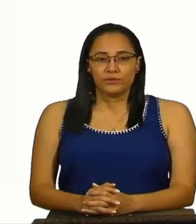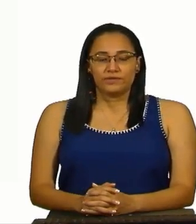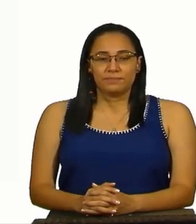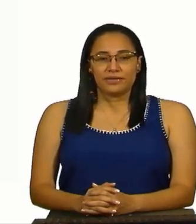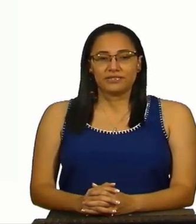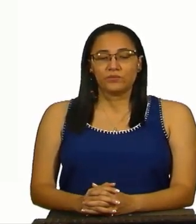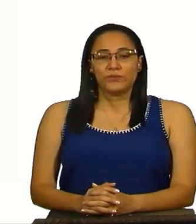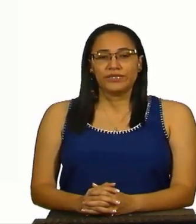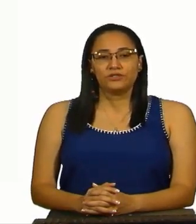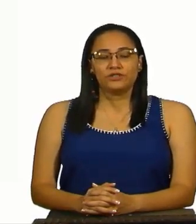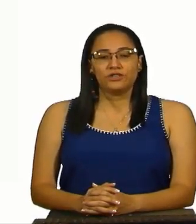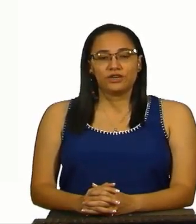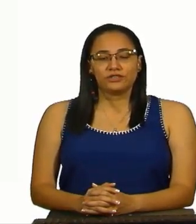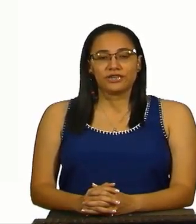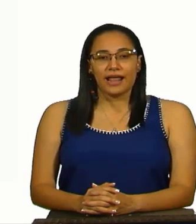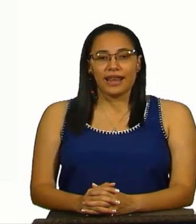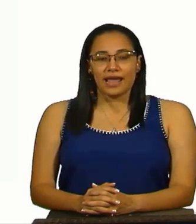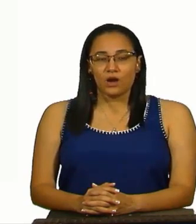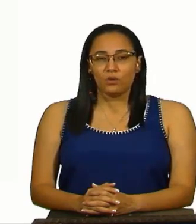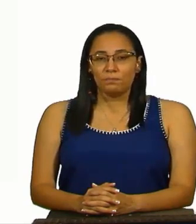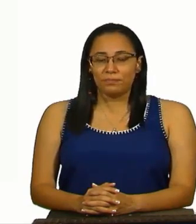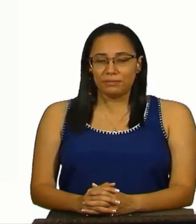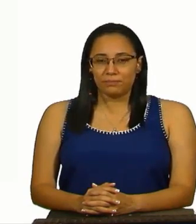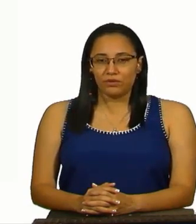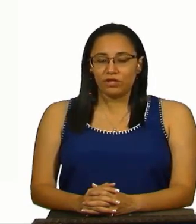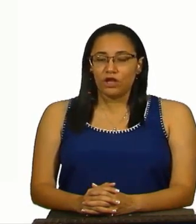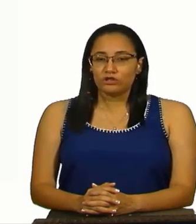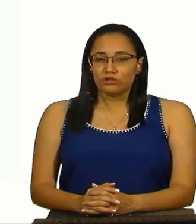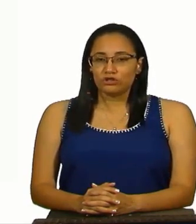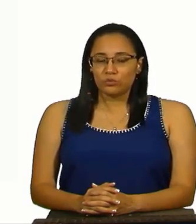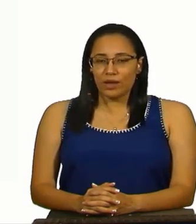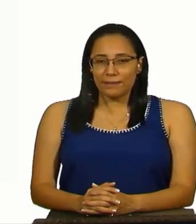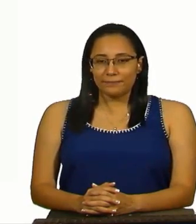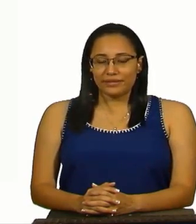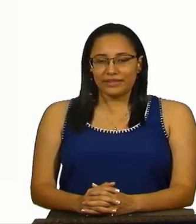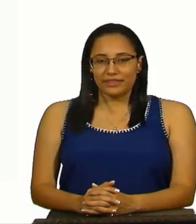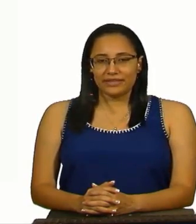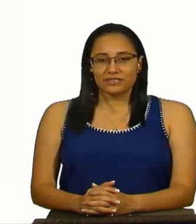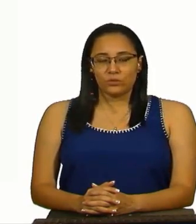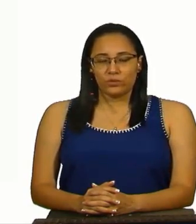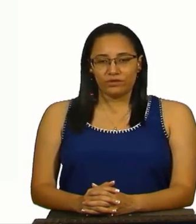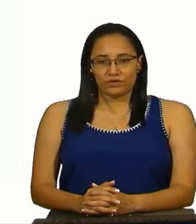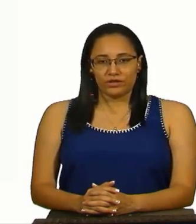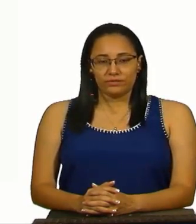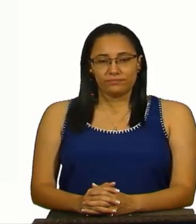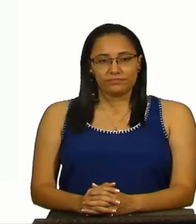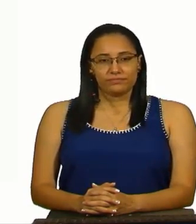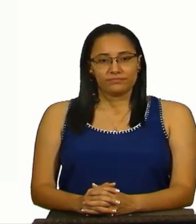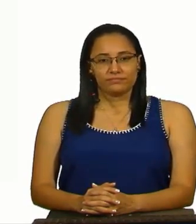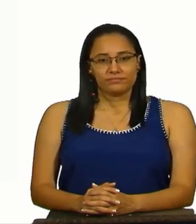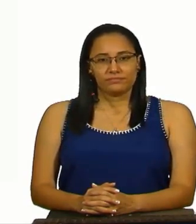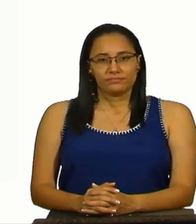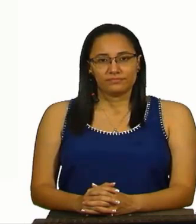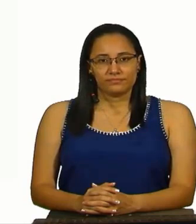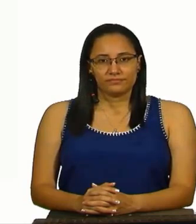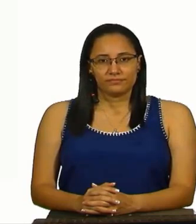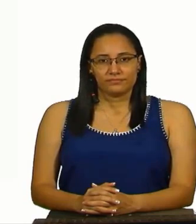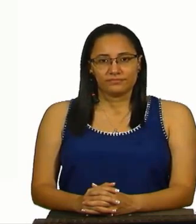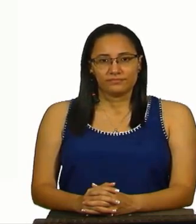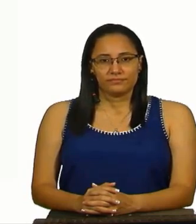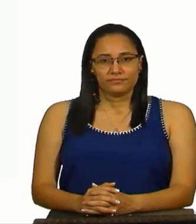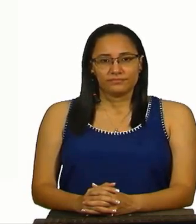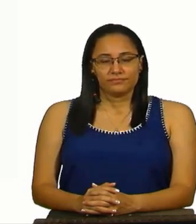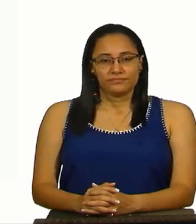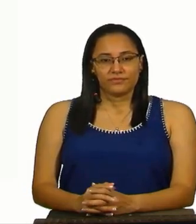Muy bien, una vez más. We do not allow people to swim in this river.